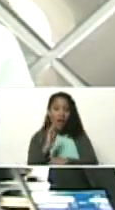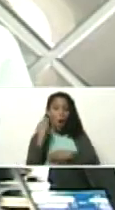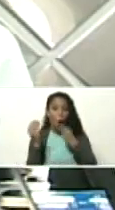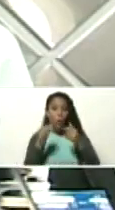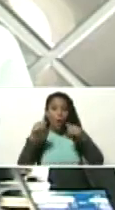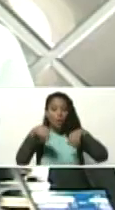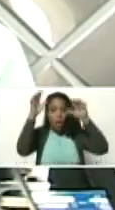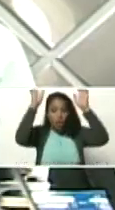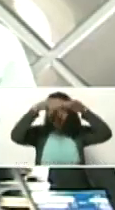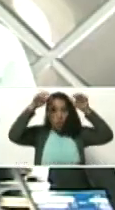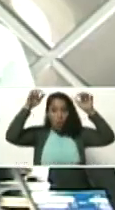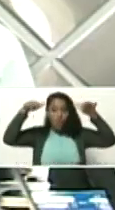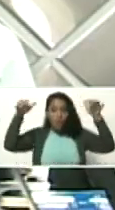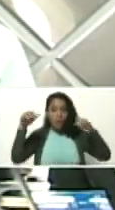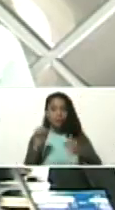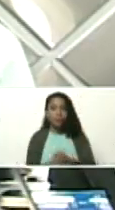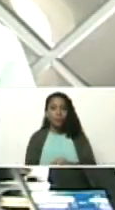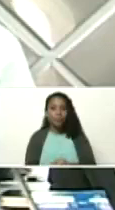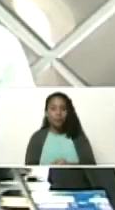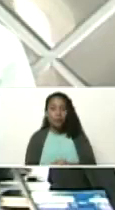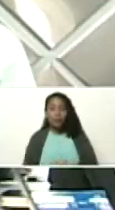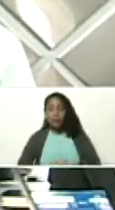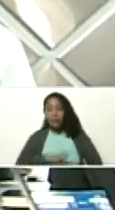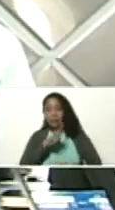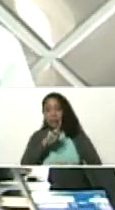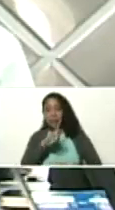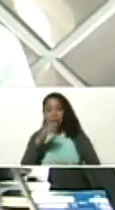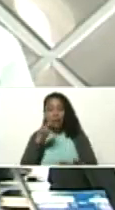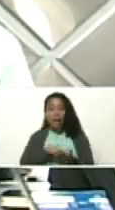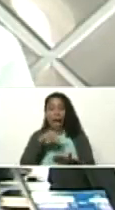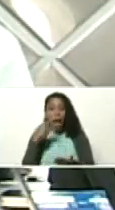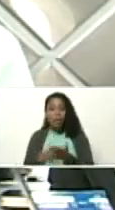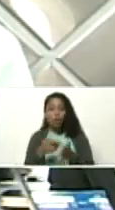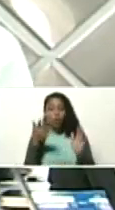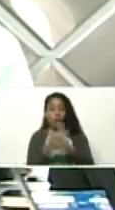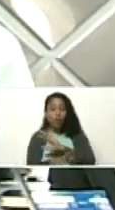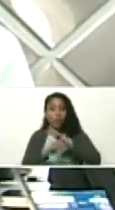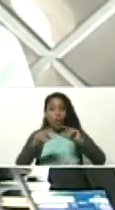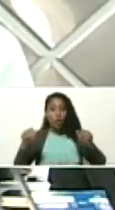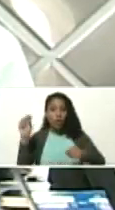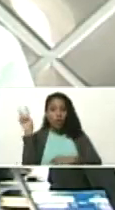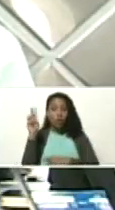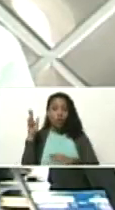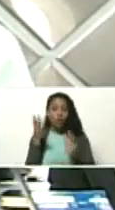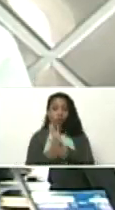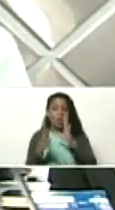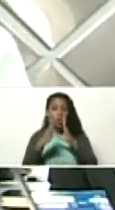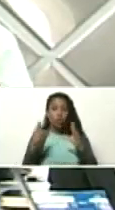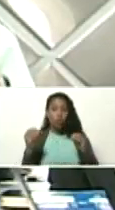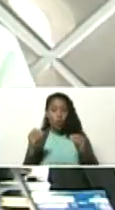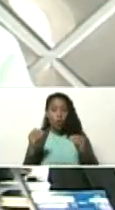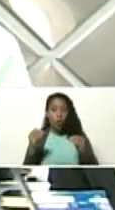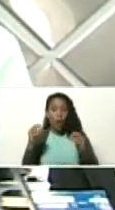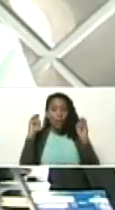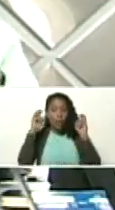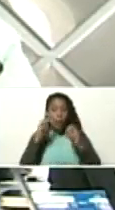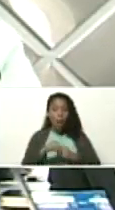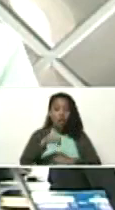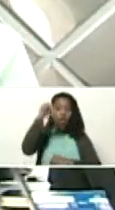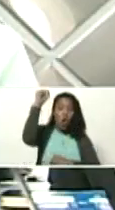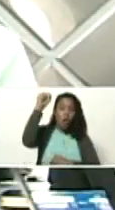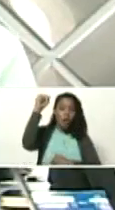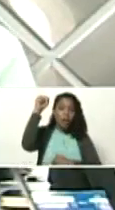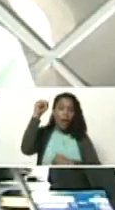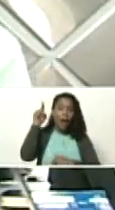estas lluvias inauditas que están cayendo sobre territorio venezolano, sobre todo en la zona norte costera y la zona andina. Es